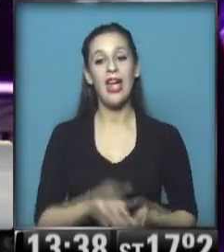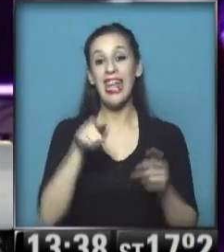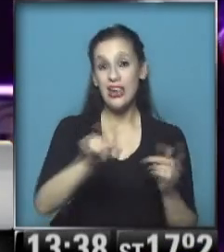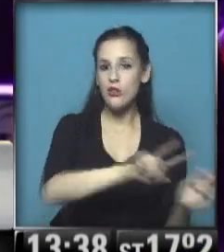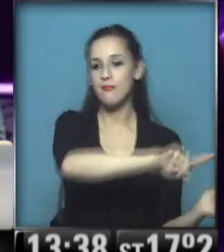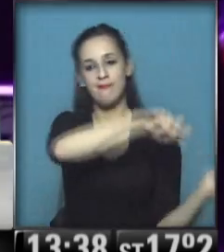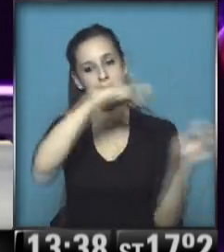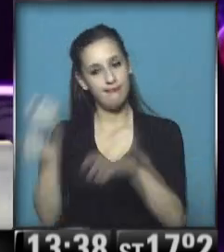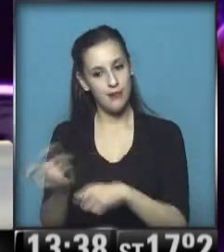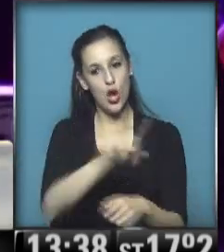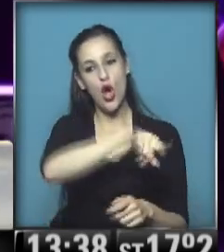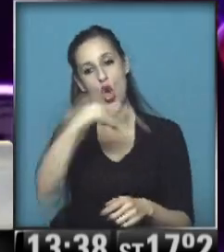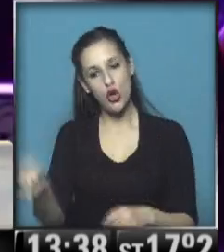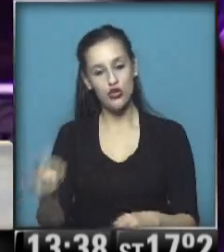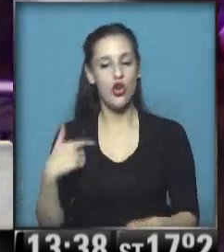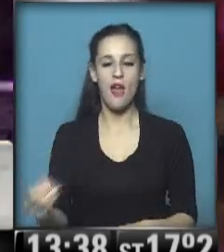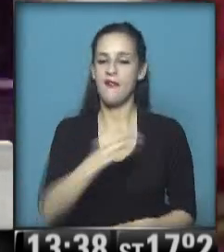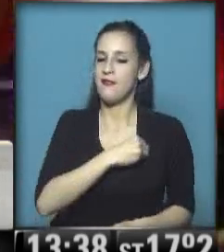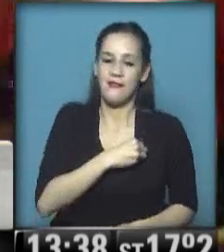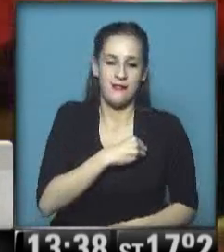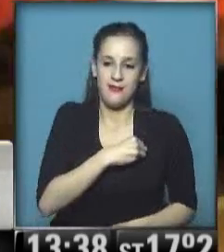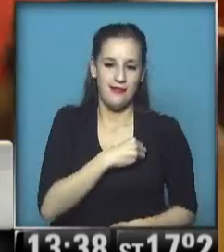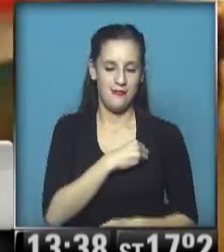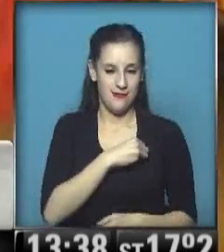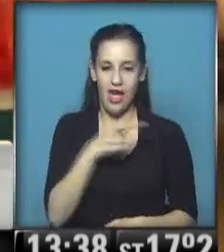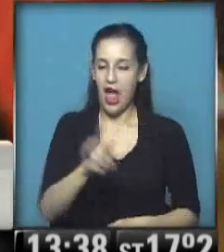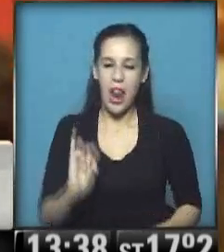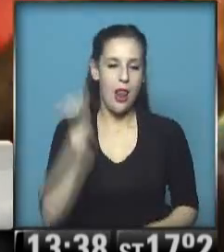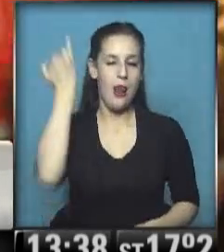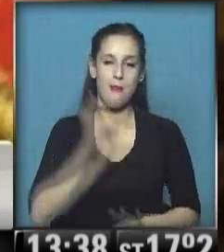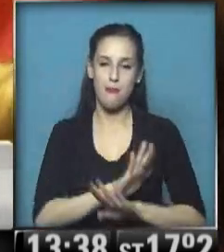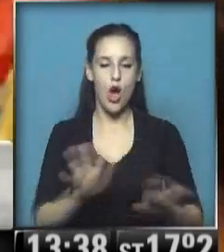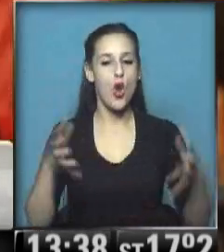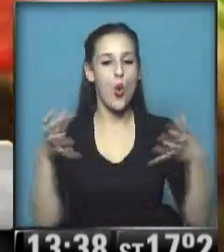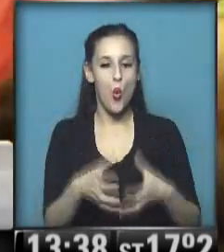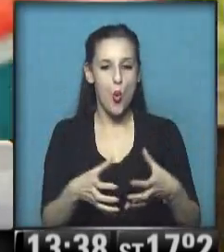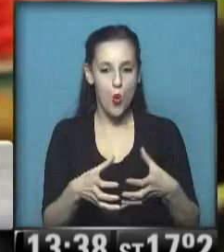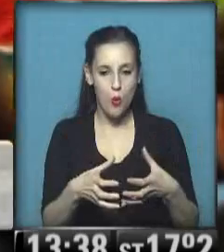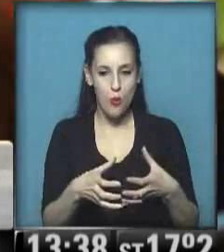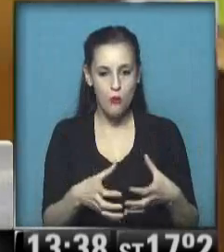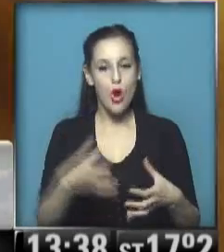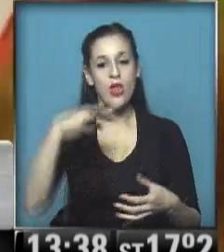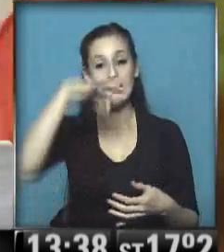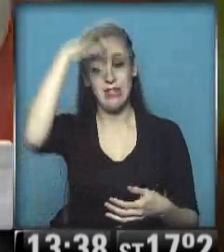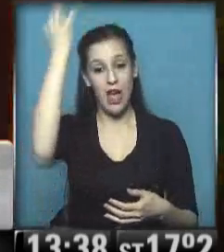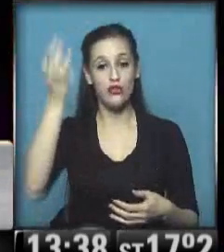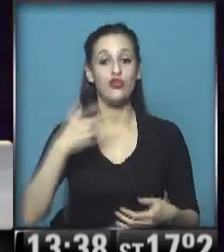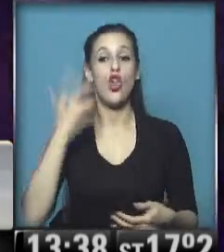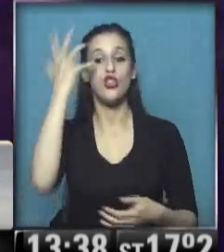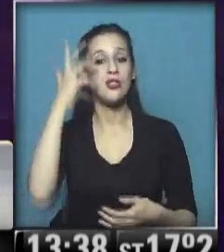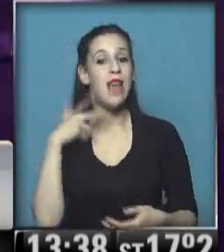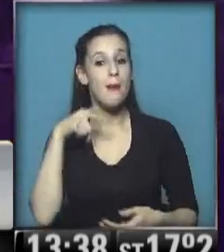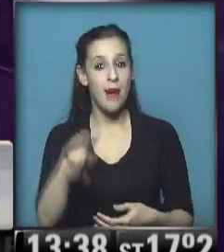vamos, para mí son de mis preferidos, es probablemente el mejor y lejos grupo de titiriteros, es el del Teatro San Martín. Están